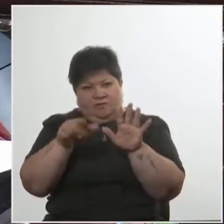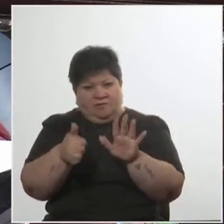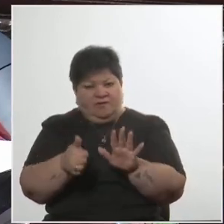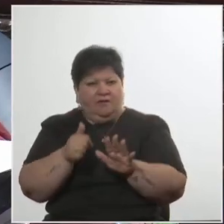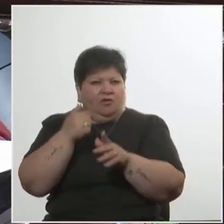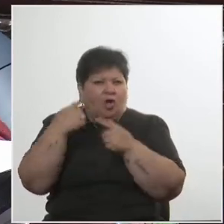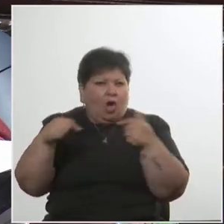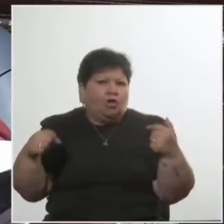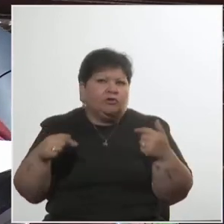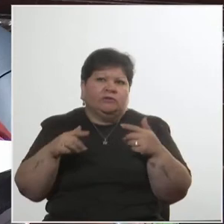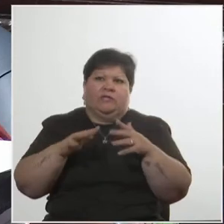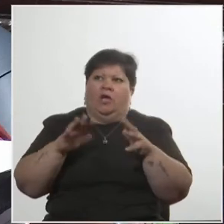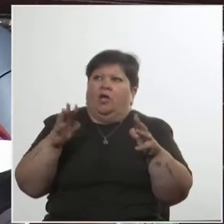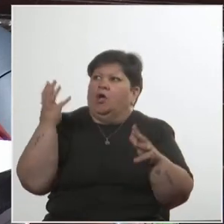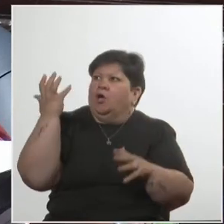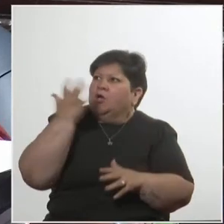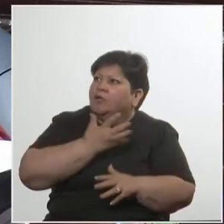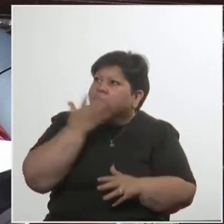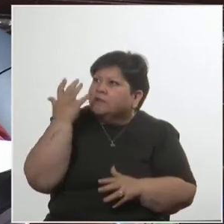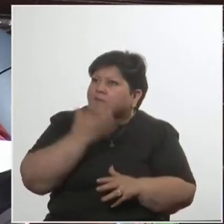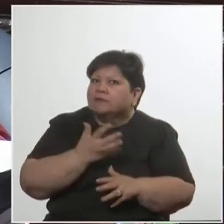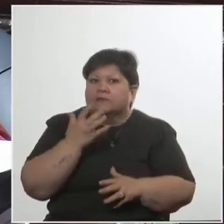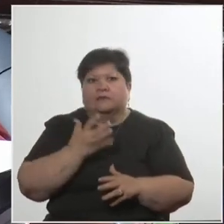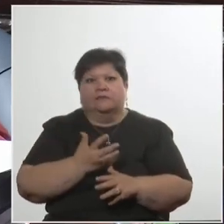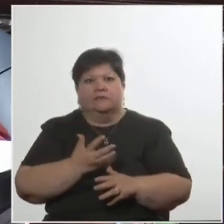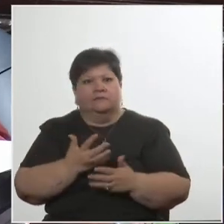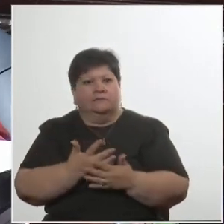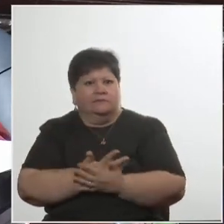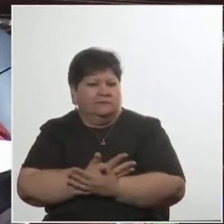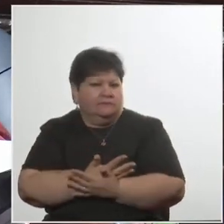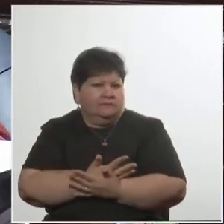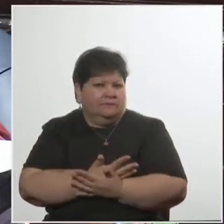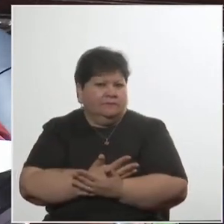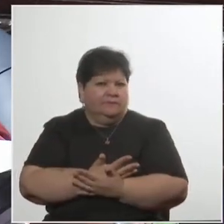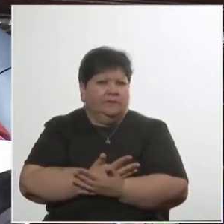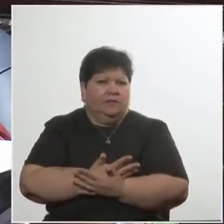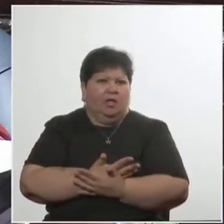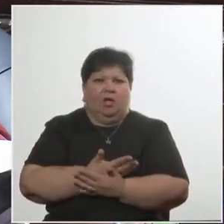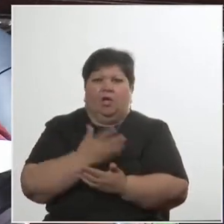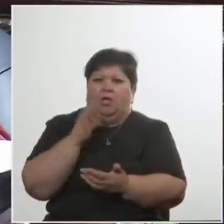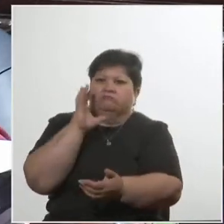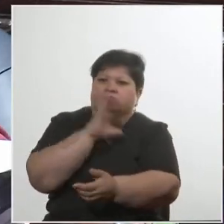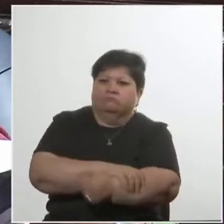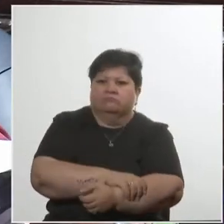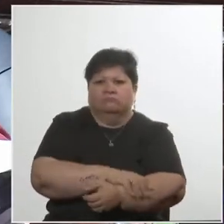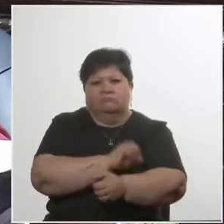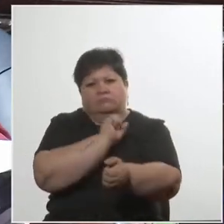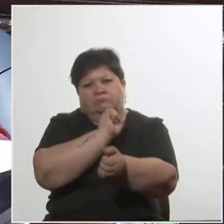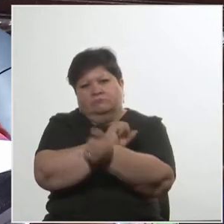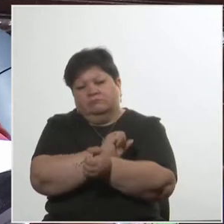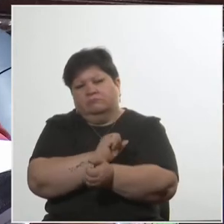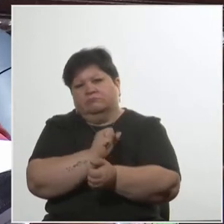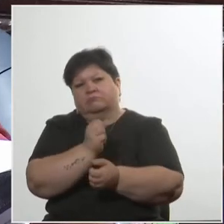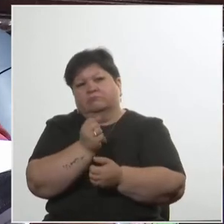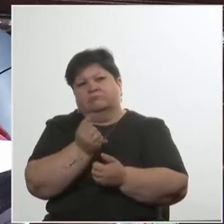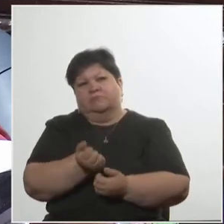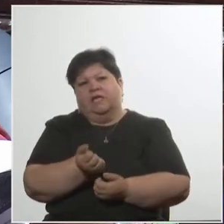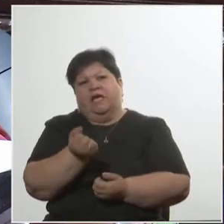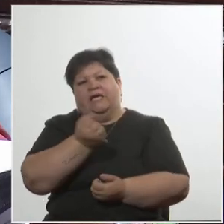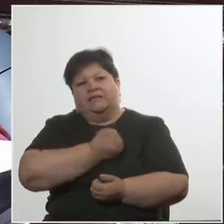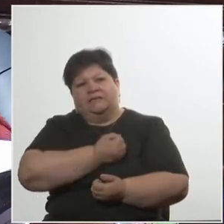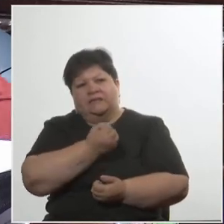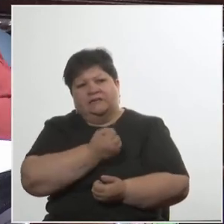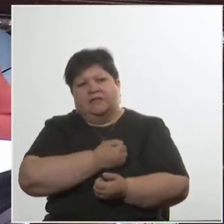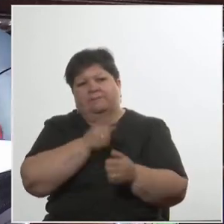siguieron pasando cosas terribles siguieron de de con detenciones el 84